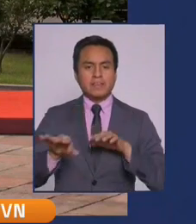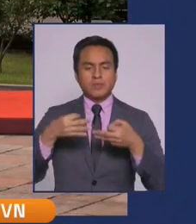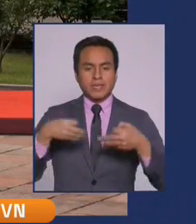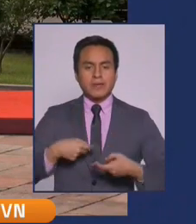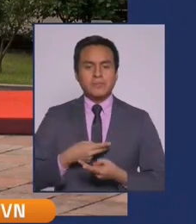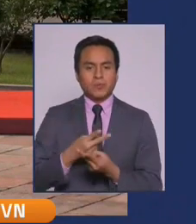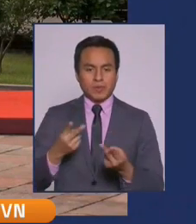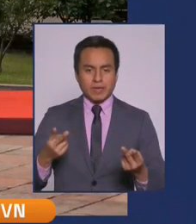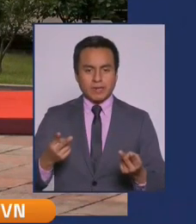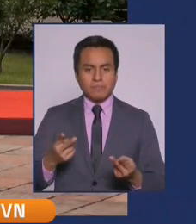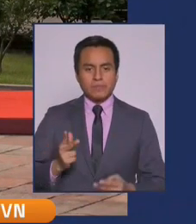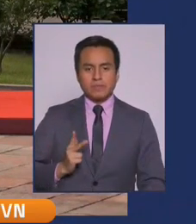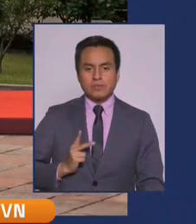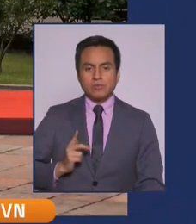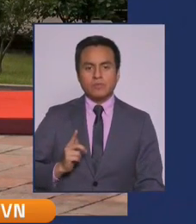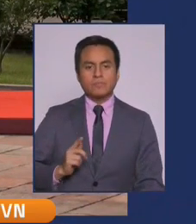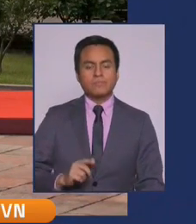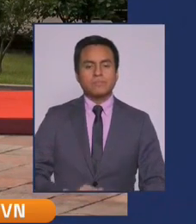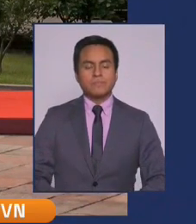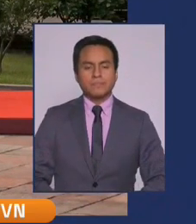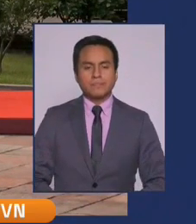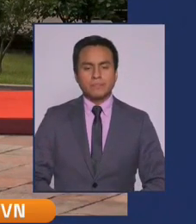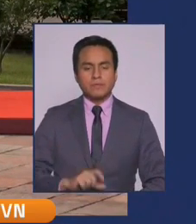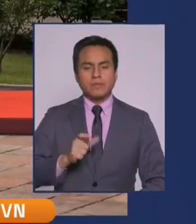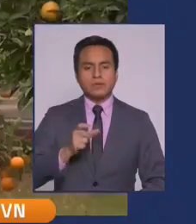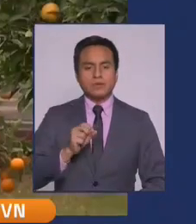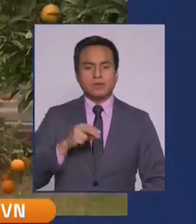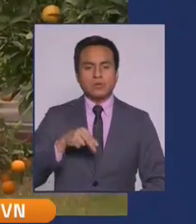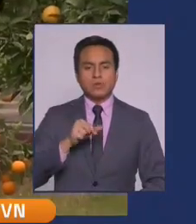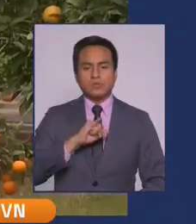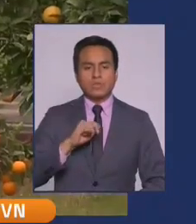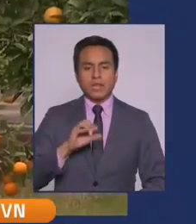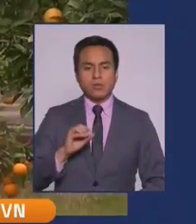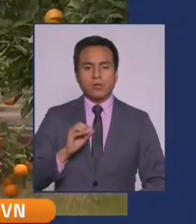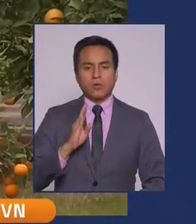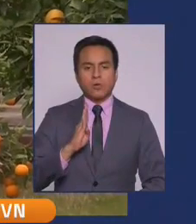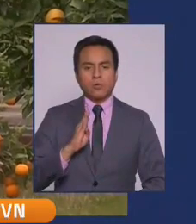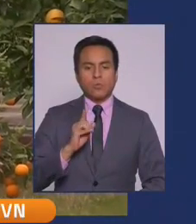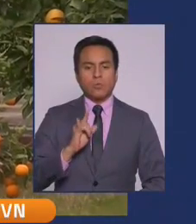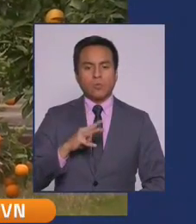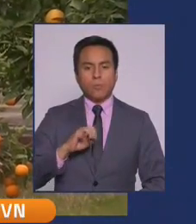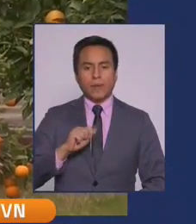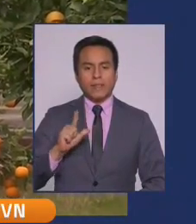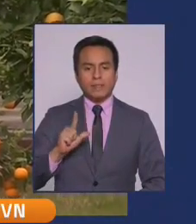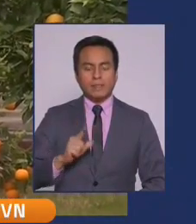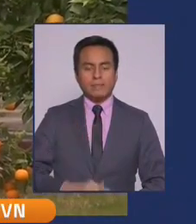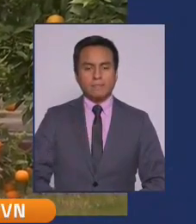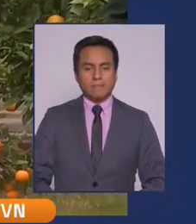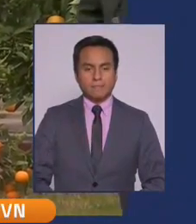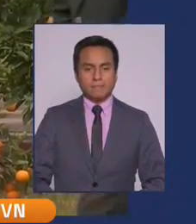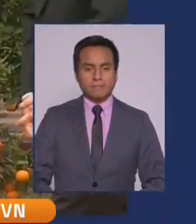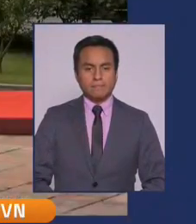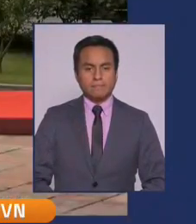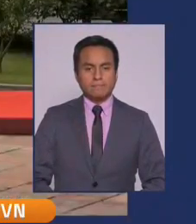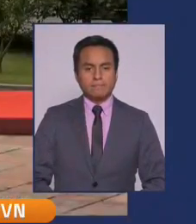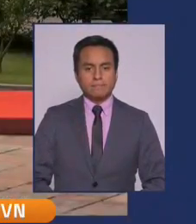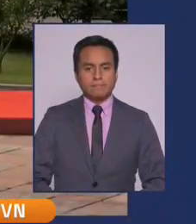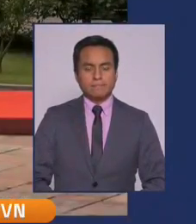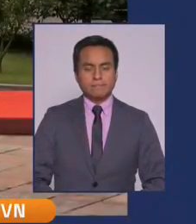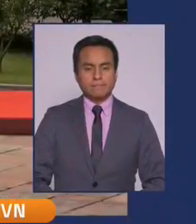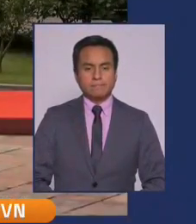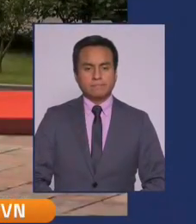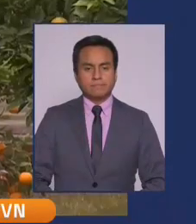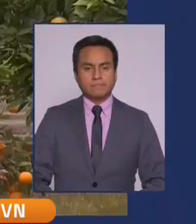corre. Porque lo primero que habíamos dicho era una ley corta, y el propio gobierno y los parlamentarios dijeron que no había agua para esa